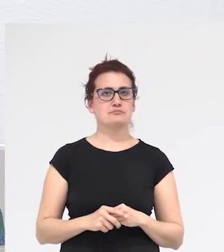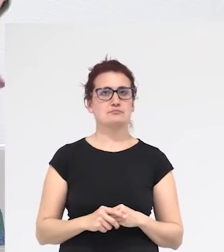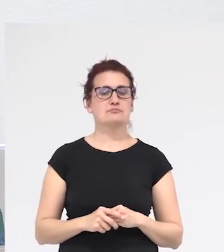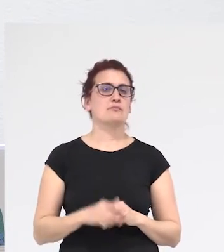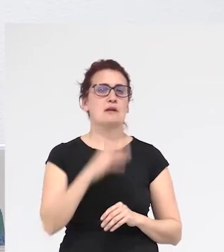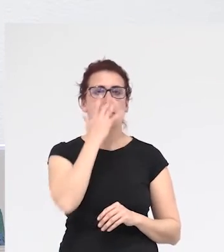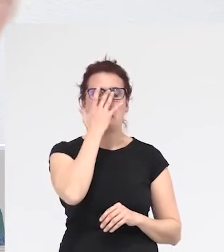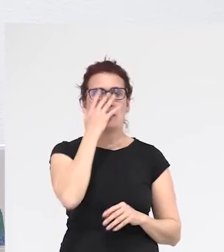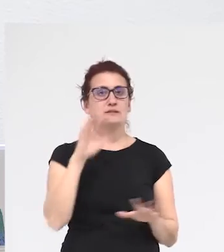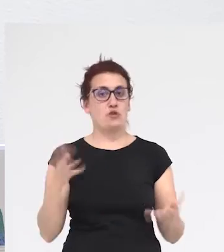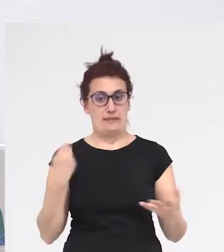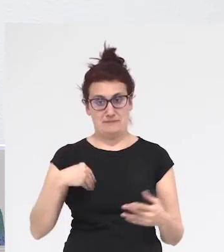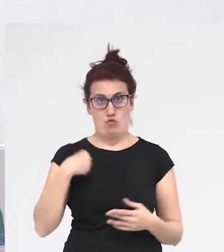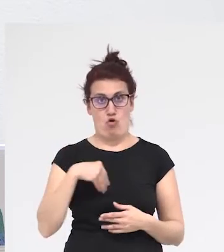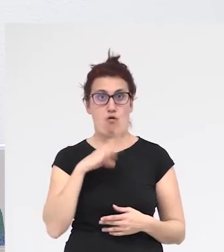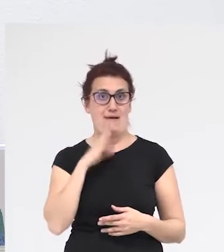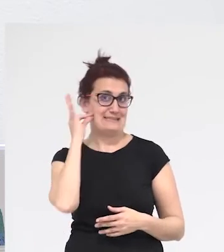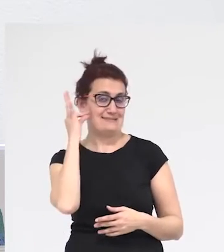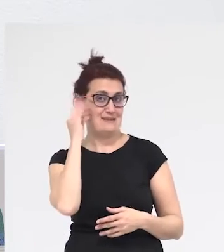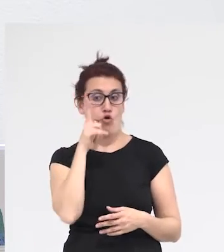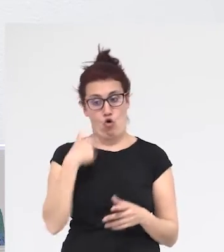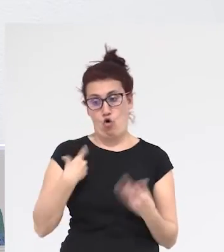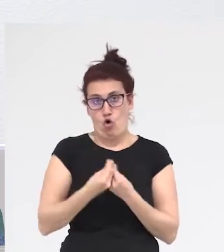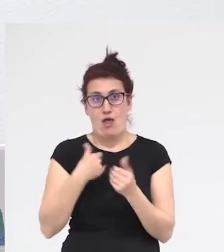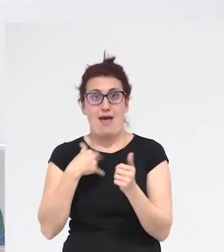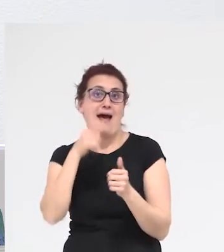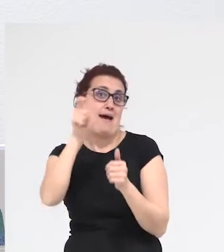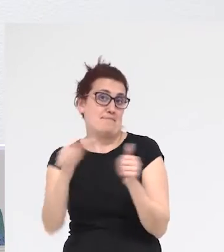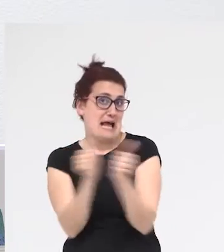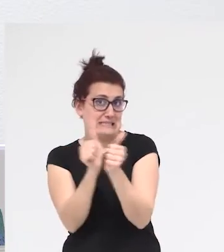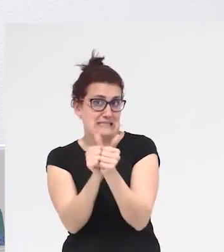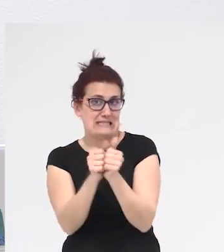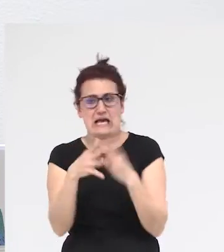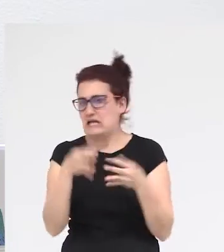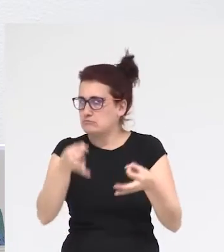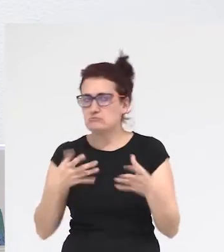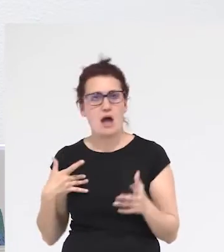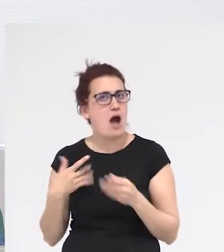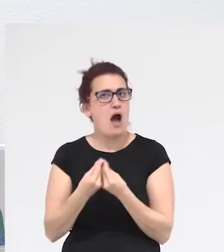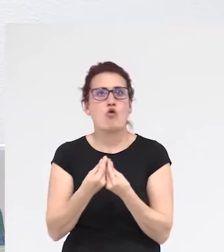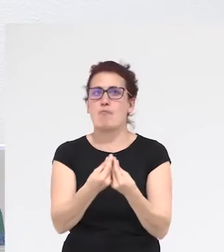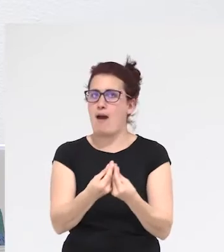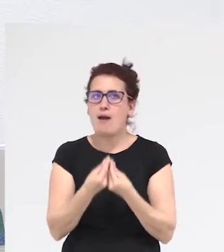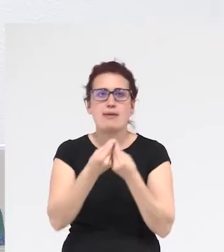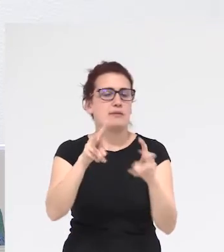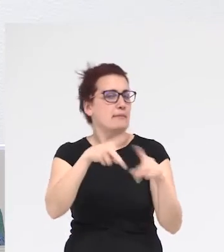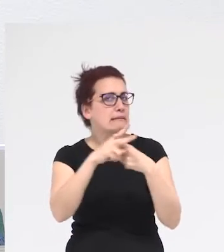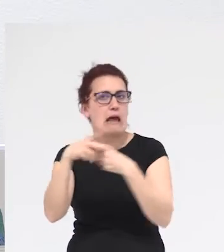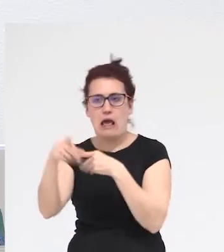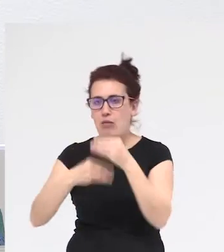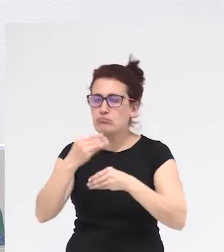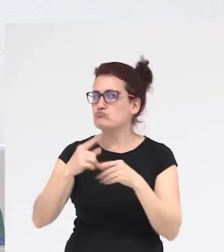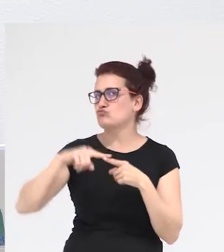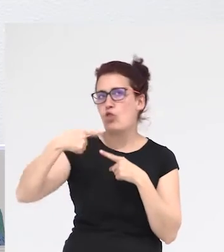Entonces estaba Sole Arnau con su asistente, que es quien le acompaña en distintas tareas que ella realiza a